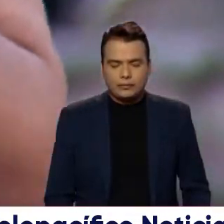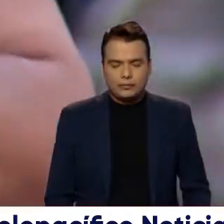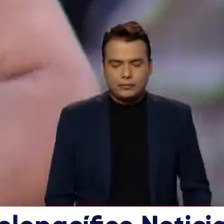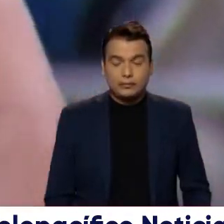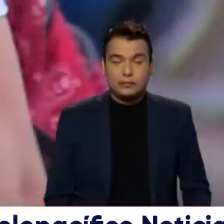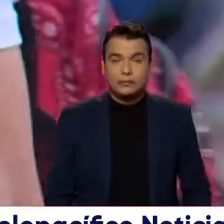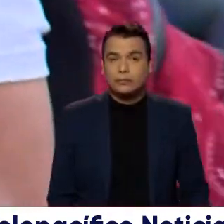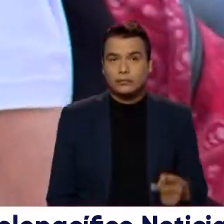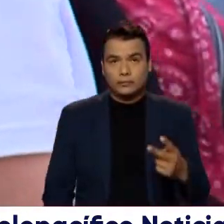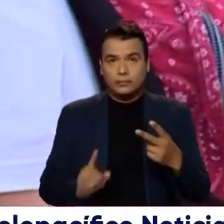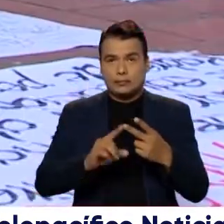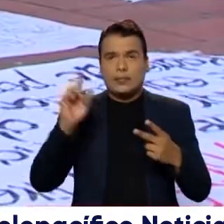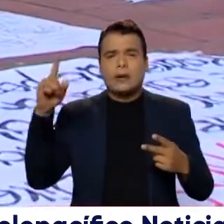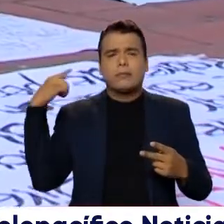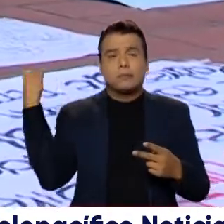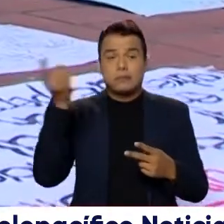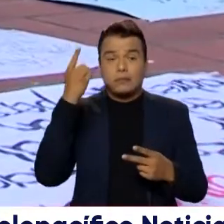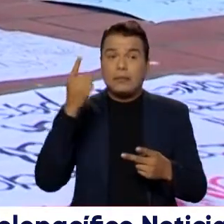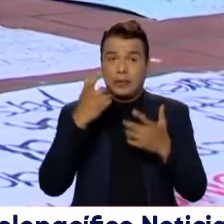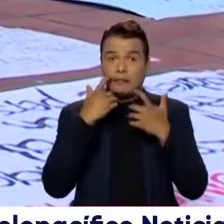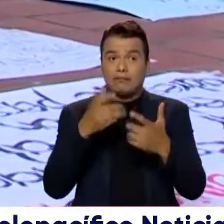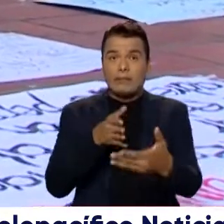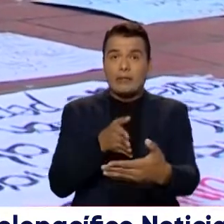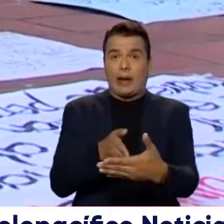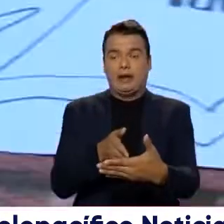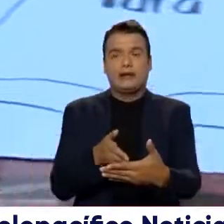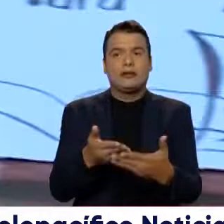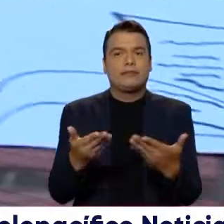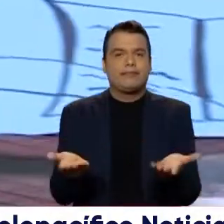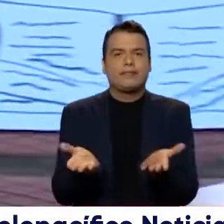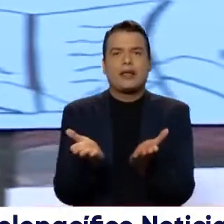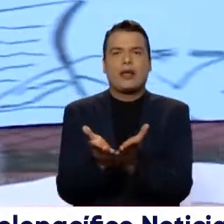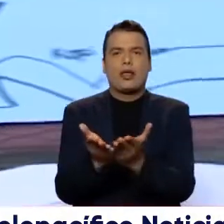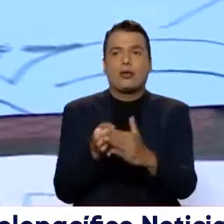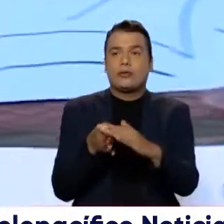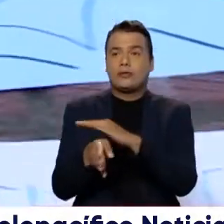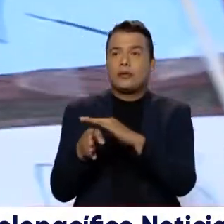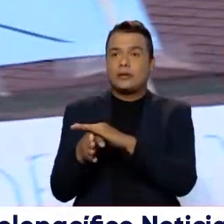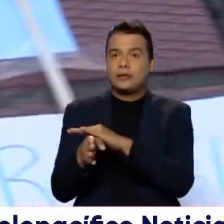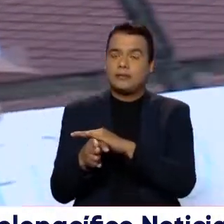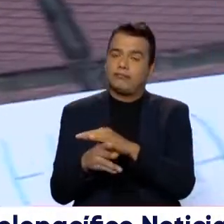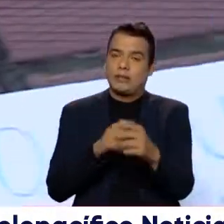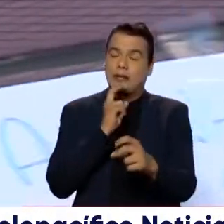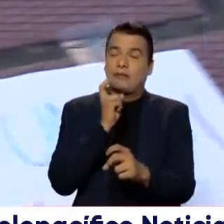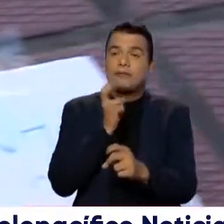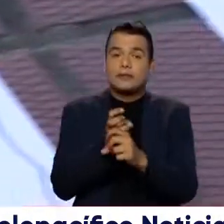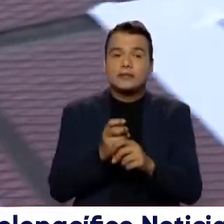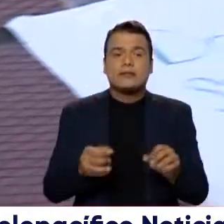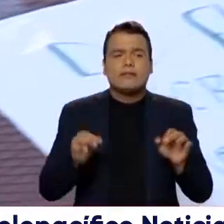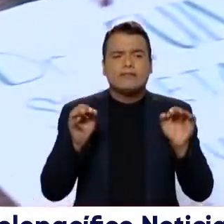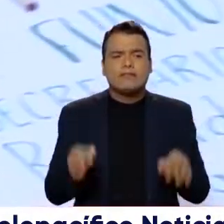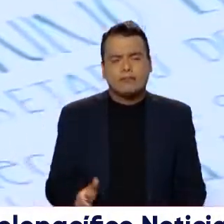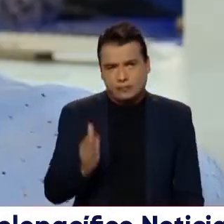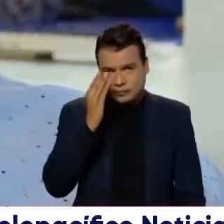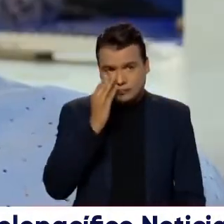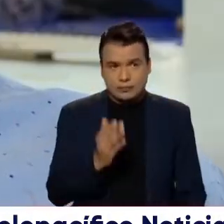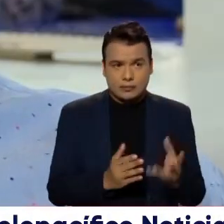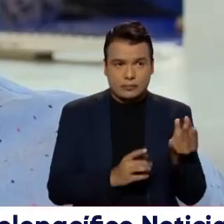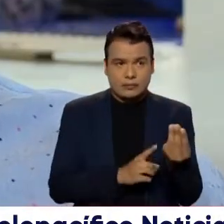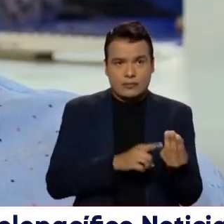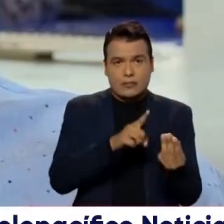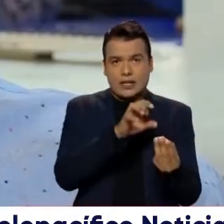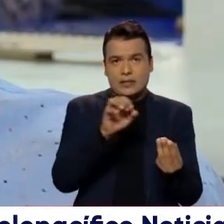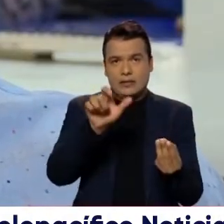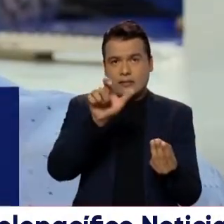La segunda gran barrera que enfrenta esta población es el acceso a la educación. De 100 jóvenes